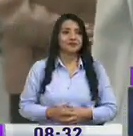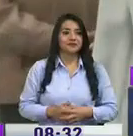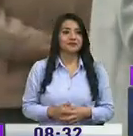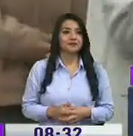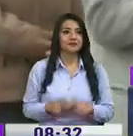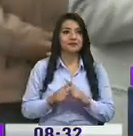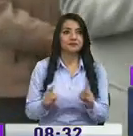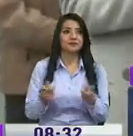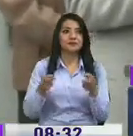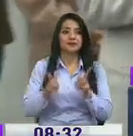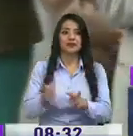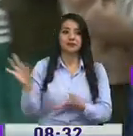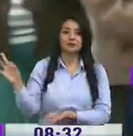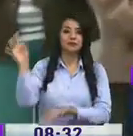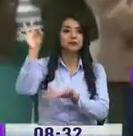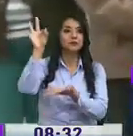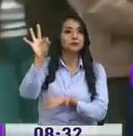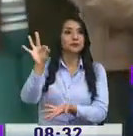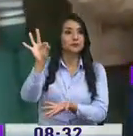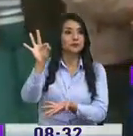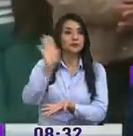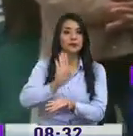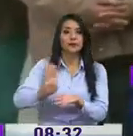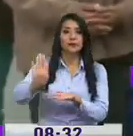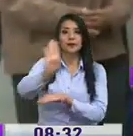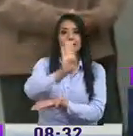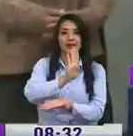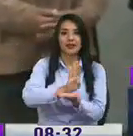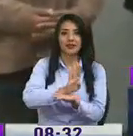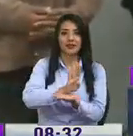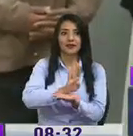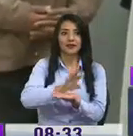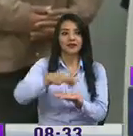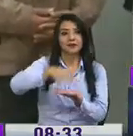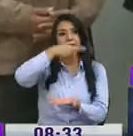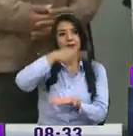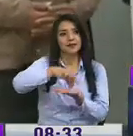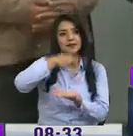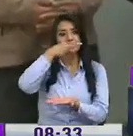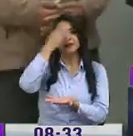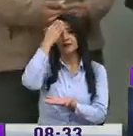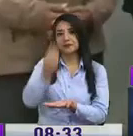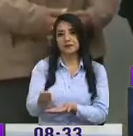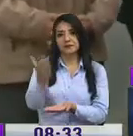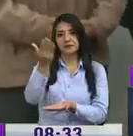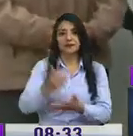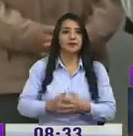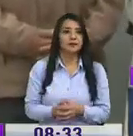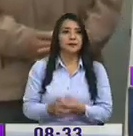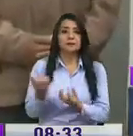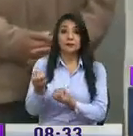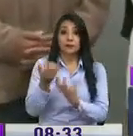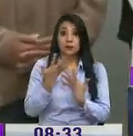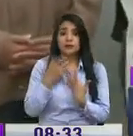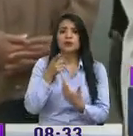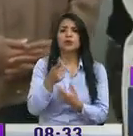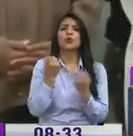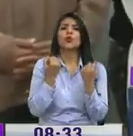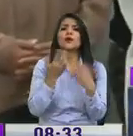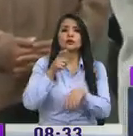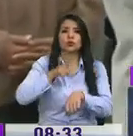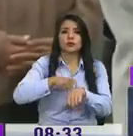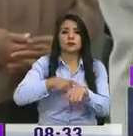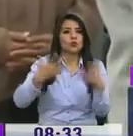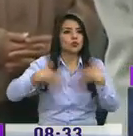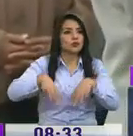nos encontramos con los representantes de este sector de La Magdalena. Buenos días, vecina. Coméntenme ustedes, ¿cuánto tiempo ya estaban